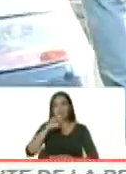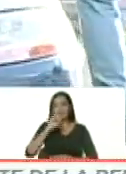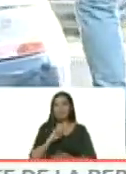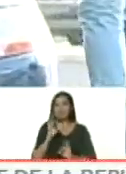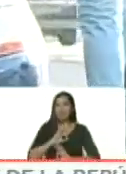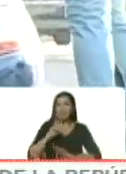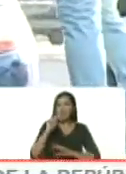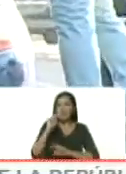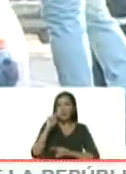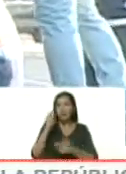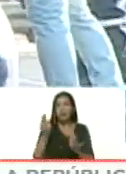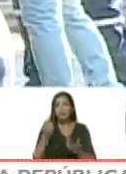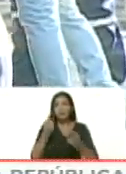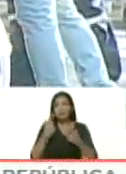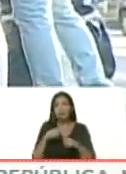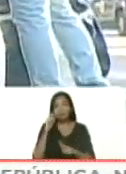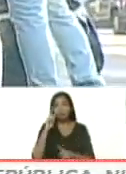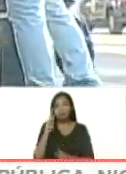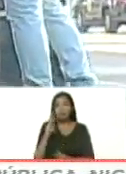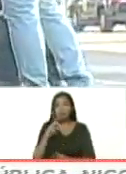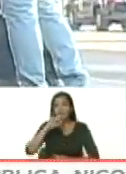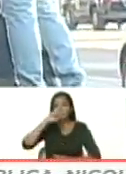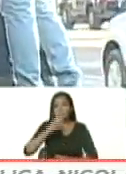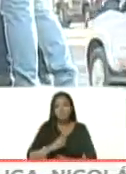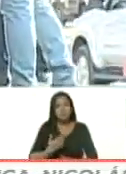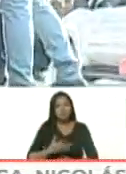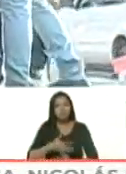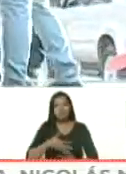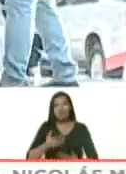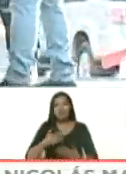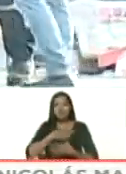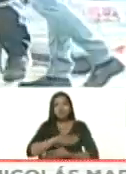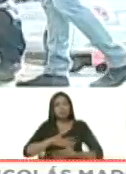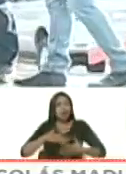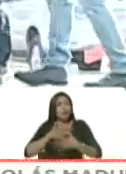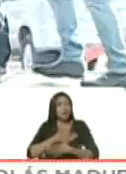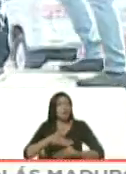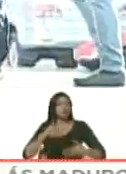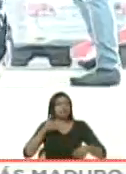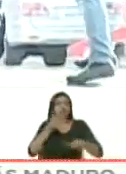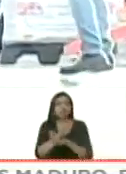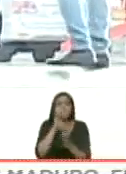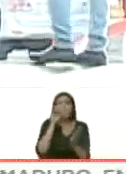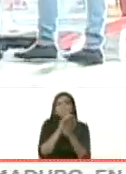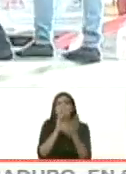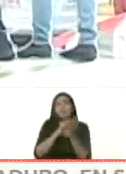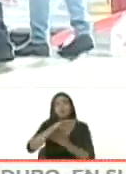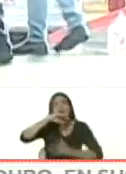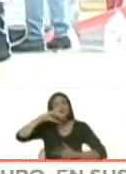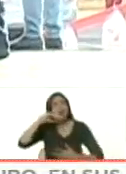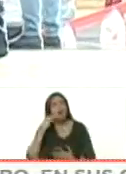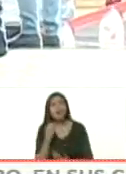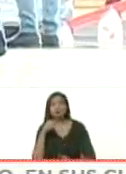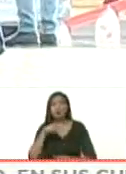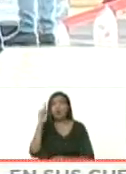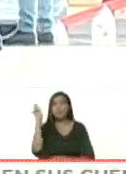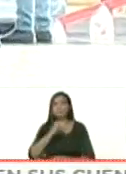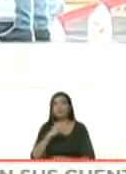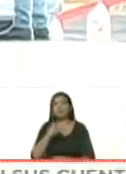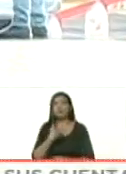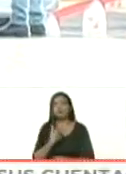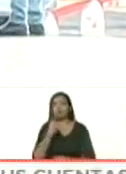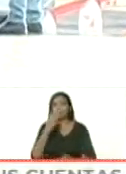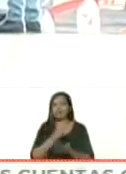nada. Pero qué envidia, qué sabroso hice para Margarita, ¿verdad? Sobre todo estos meses, yo siempre